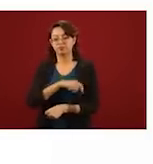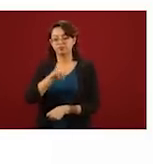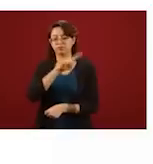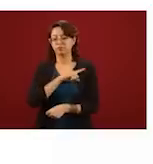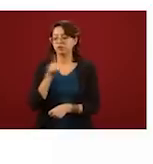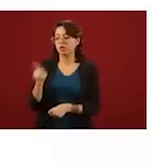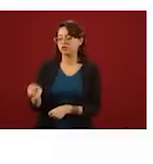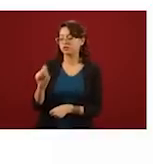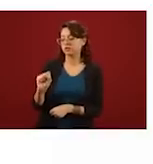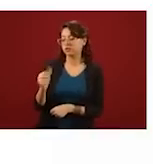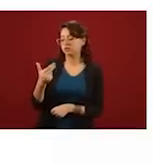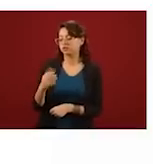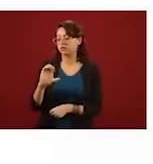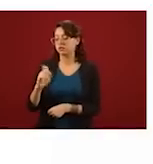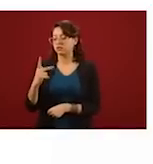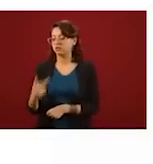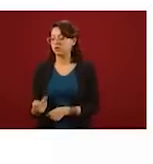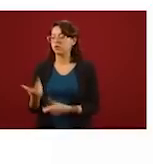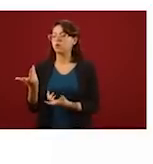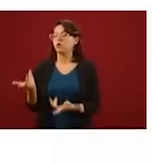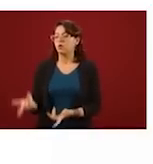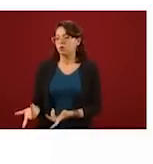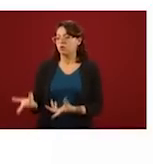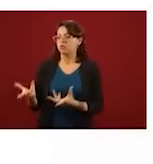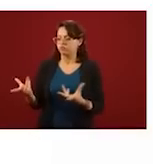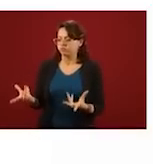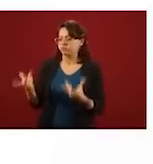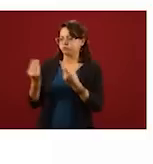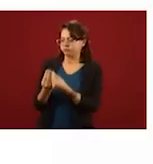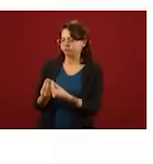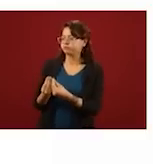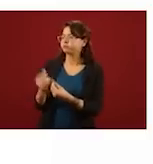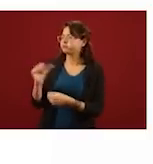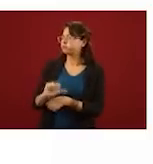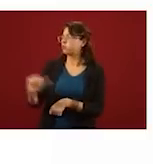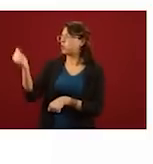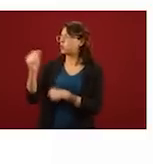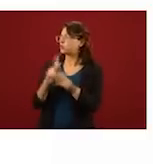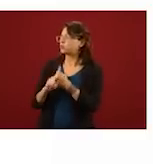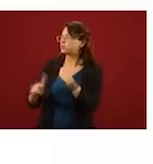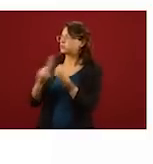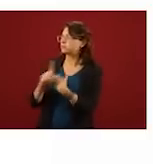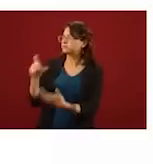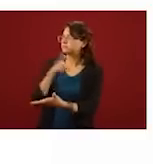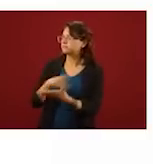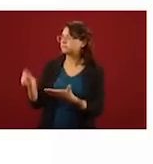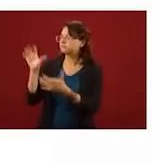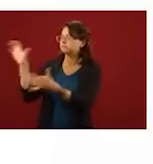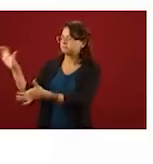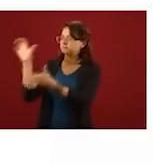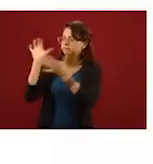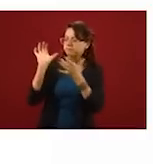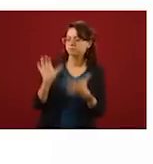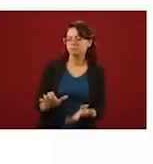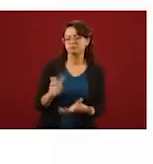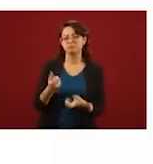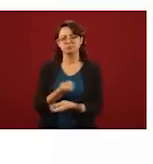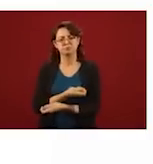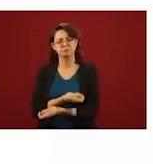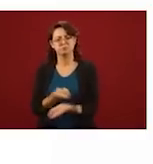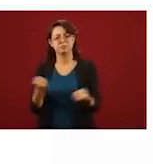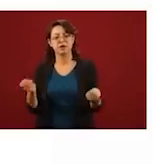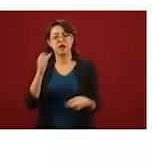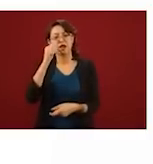Mayor de Hacienda, ha adquirido medicamentos para cubrir la demanda actual. Ayer, 22 de enero, se entregó